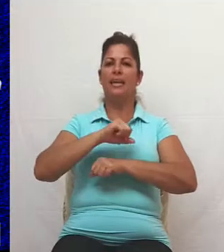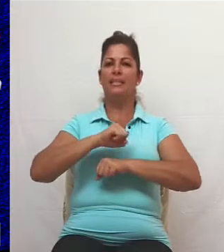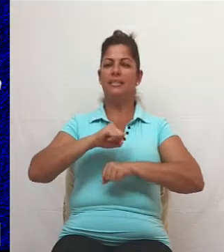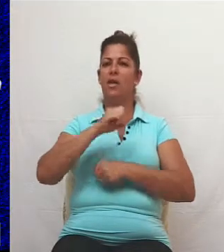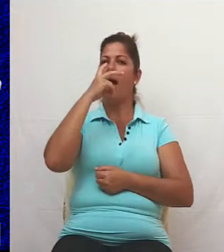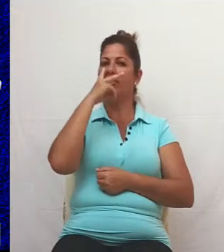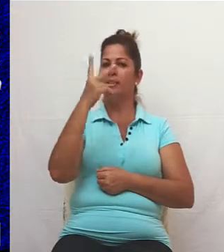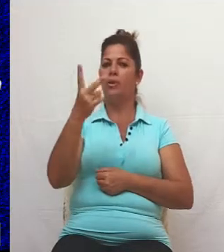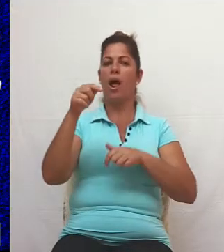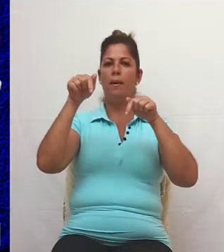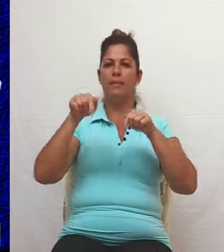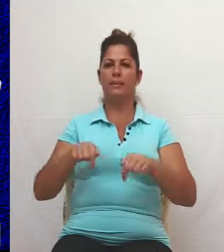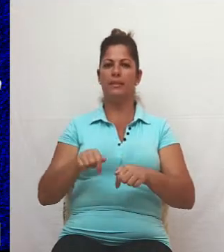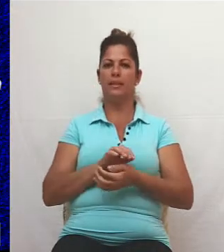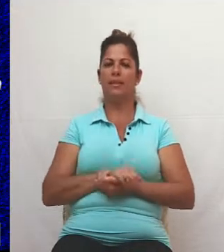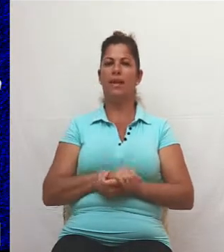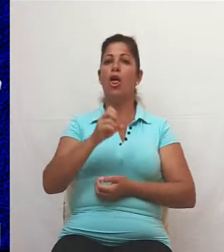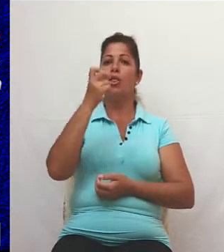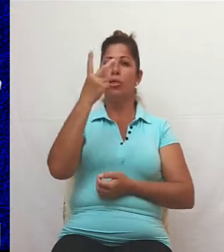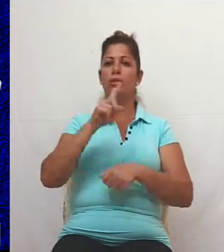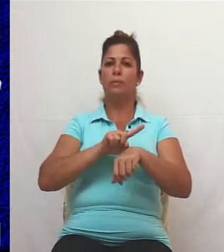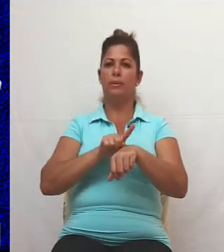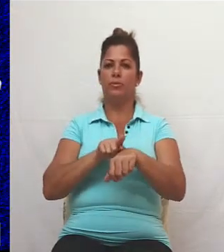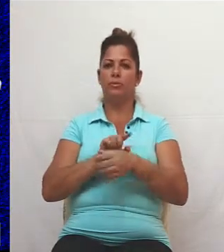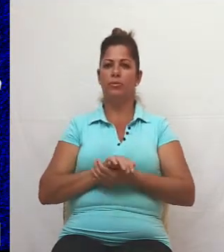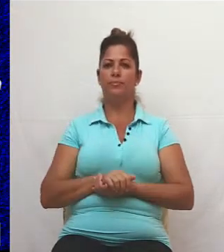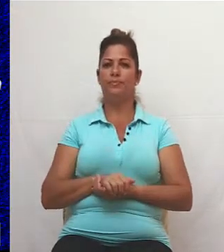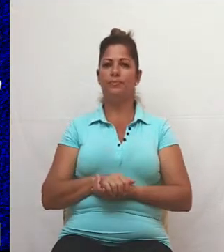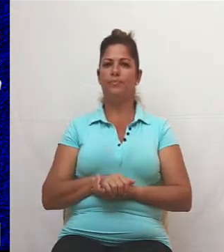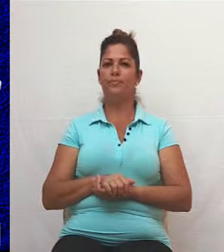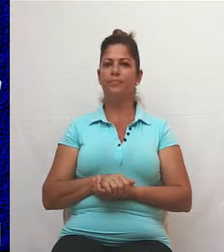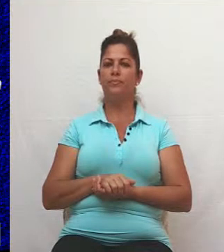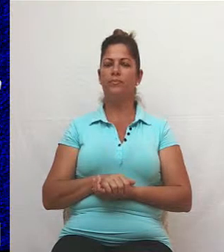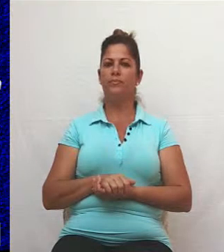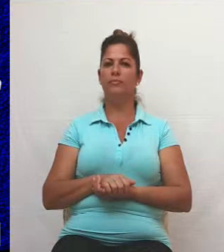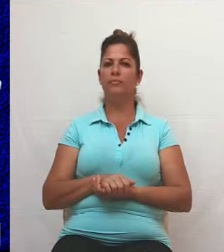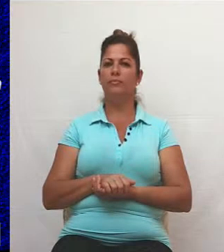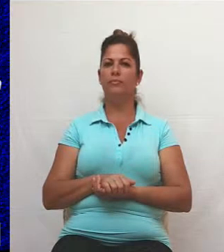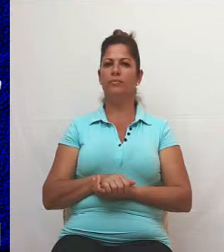ejercicio de atención al presente dos minutos